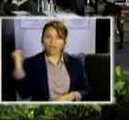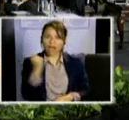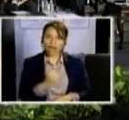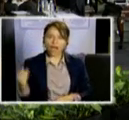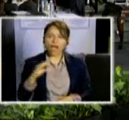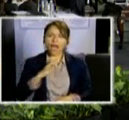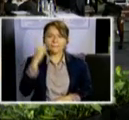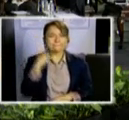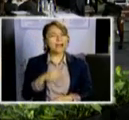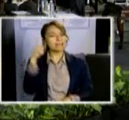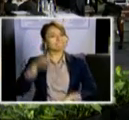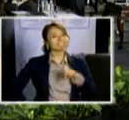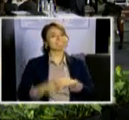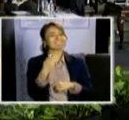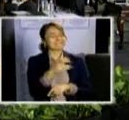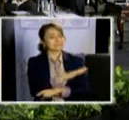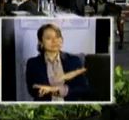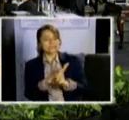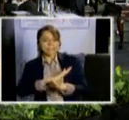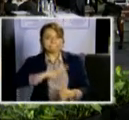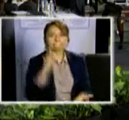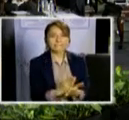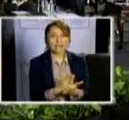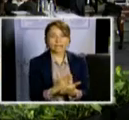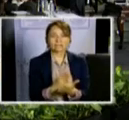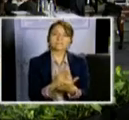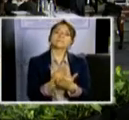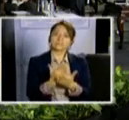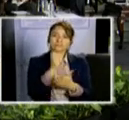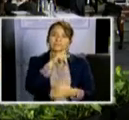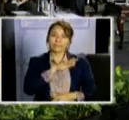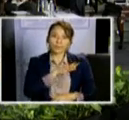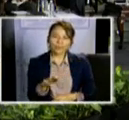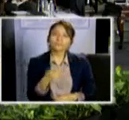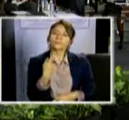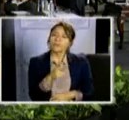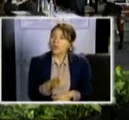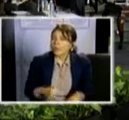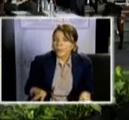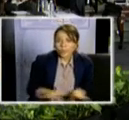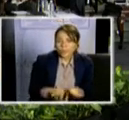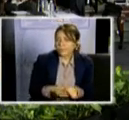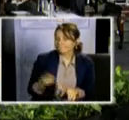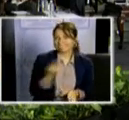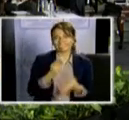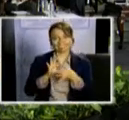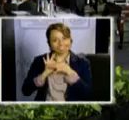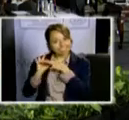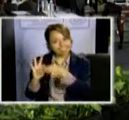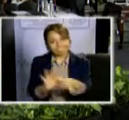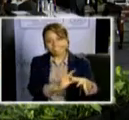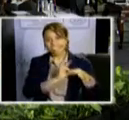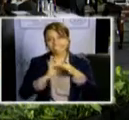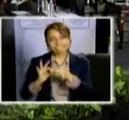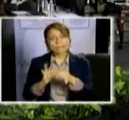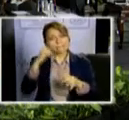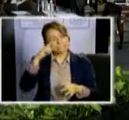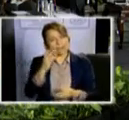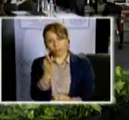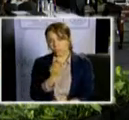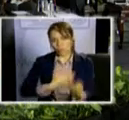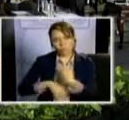Internacional tiene que ser que sea vinculante para todas las partes y que lo adopten y lo ratifiquen los